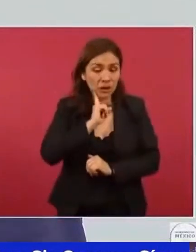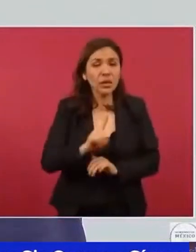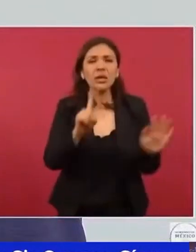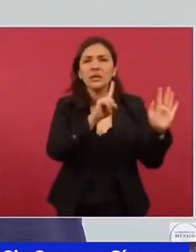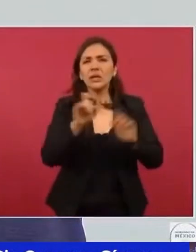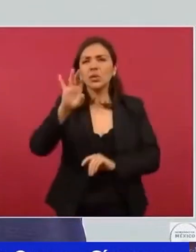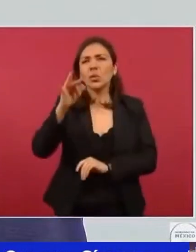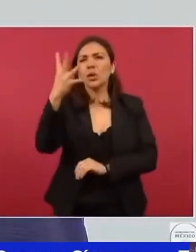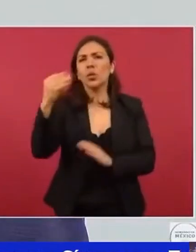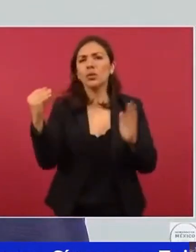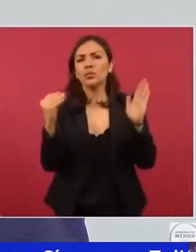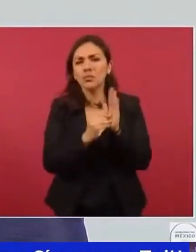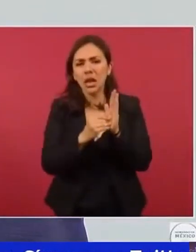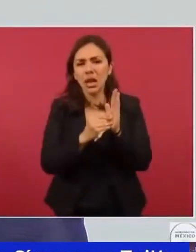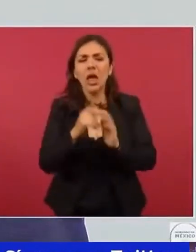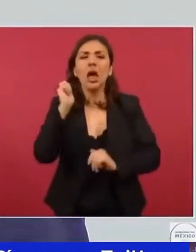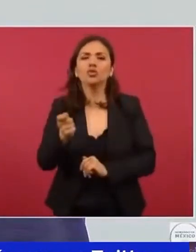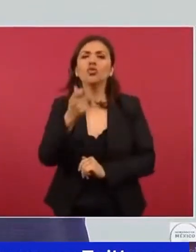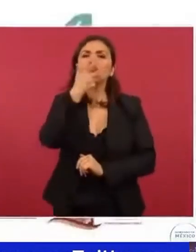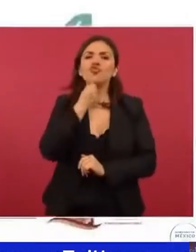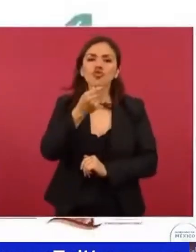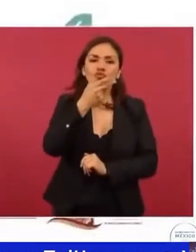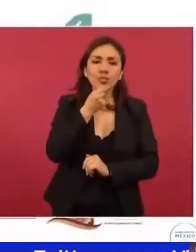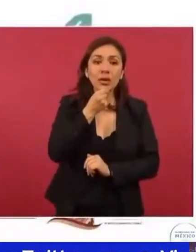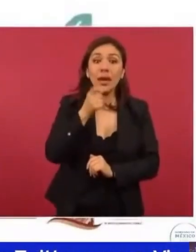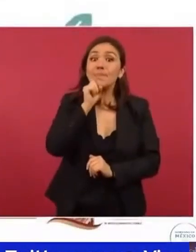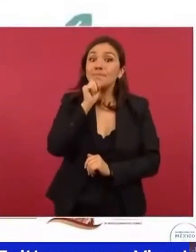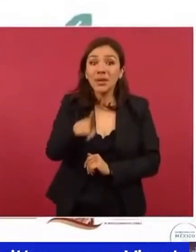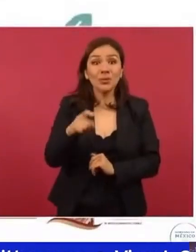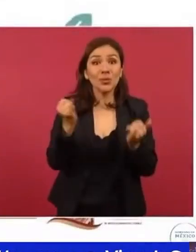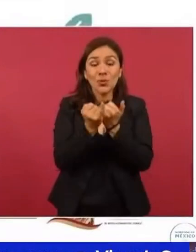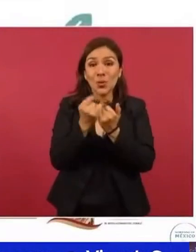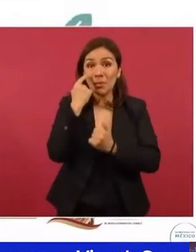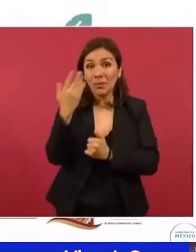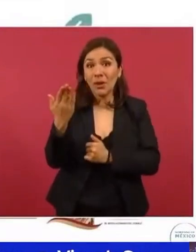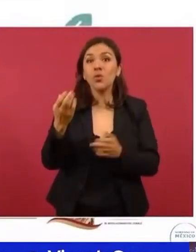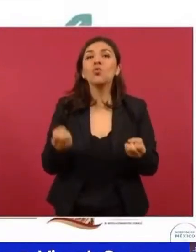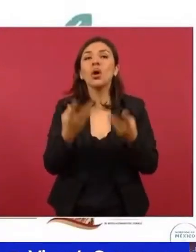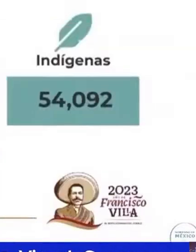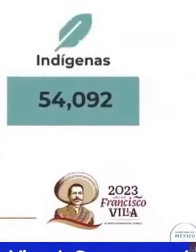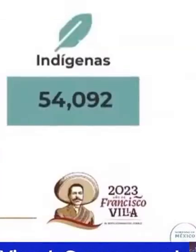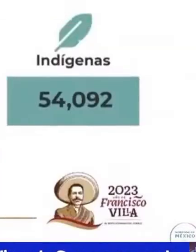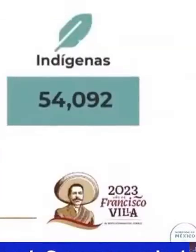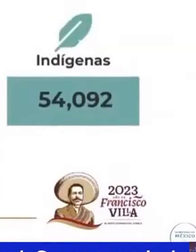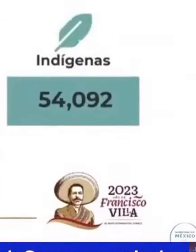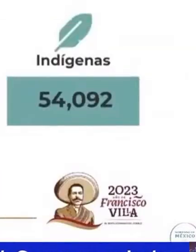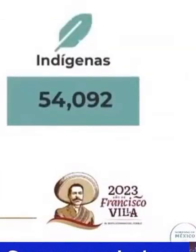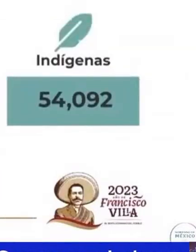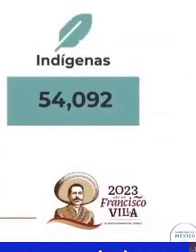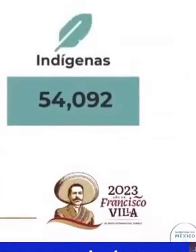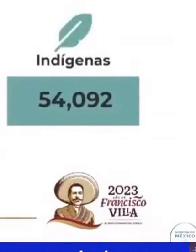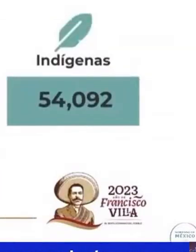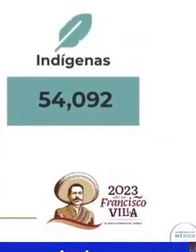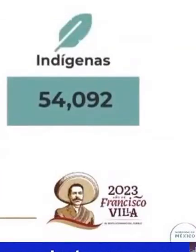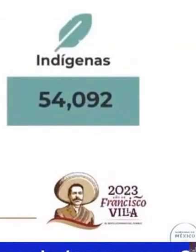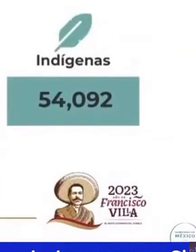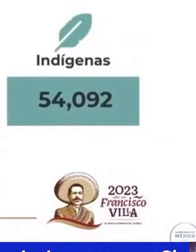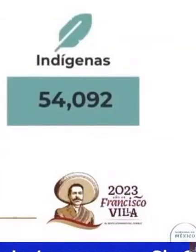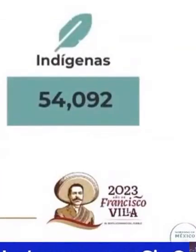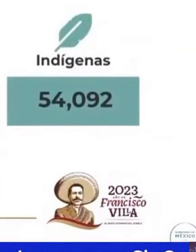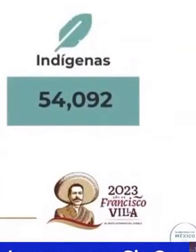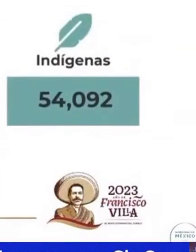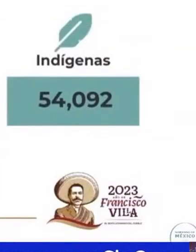144 mil son hombres y de ese mismo universo de beneficiarios, son más de 54 mil que habitan